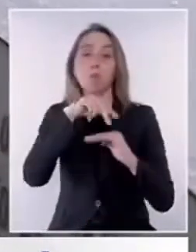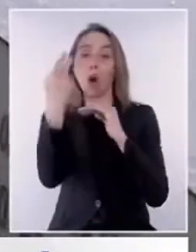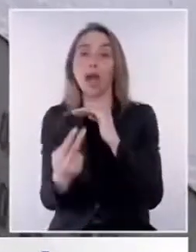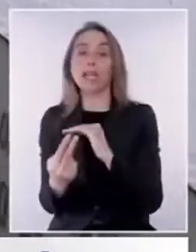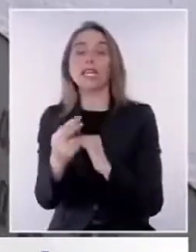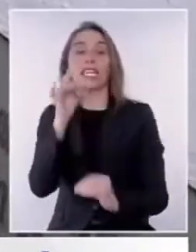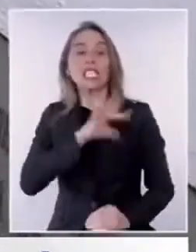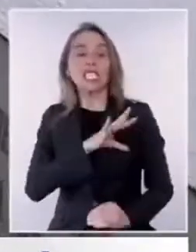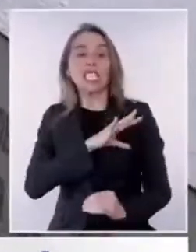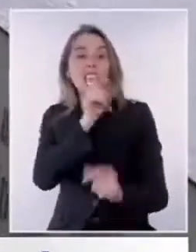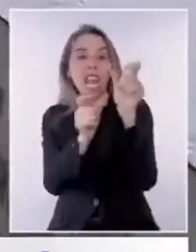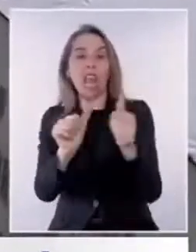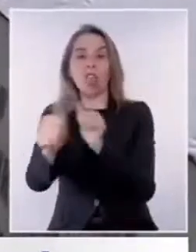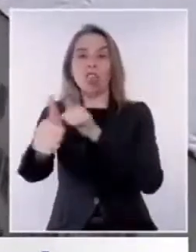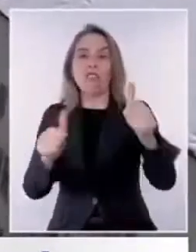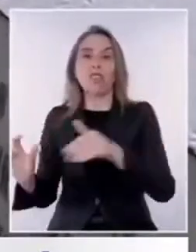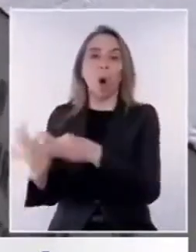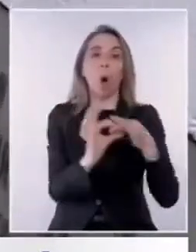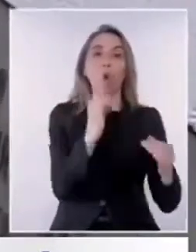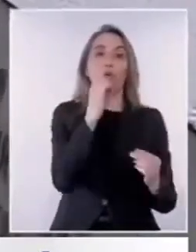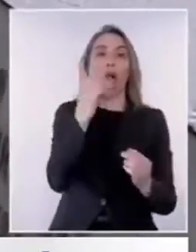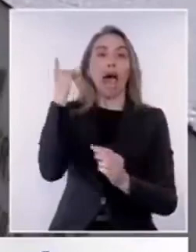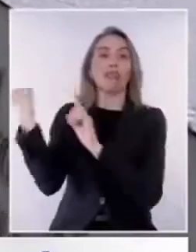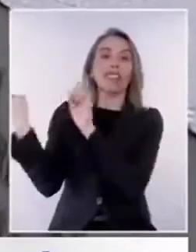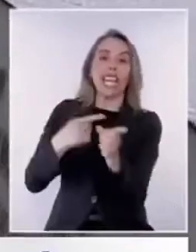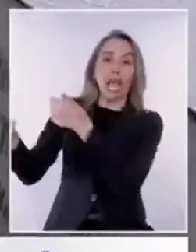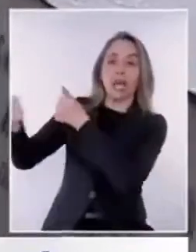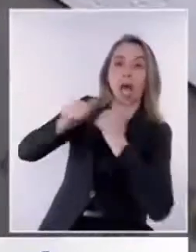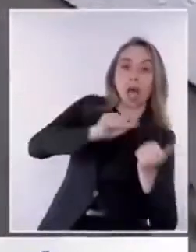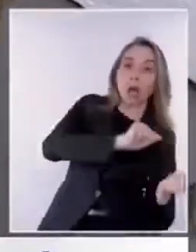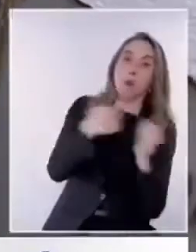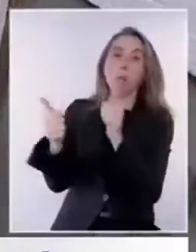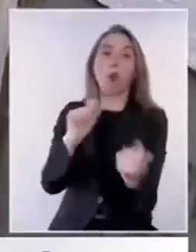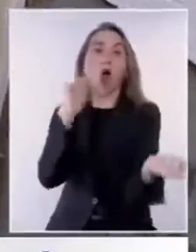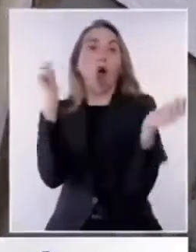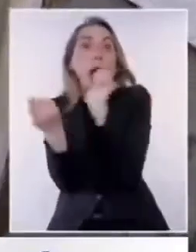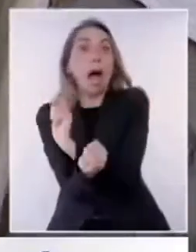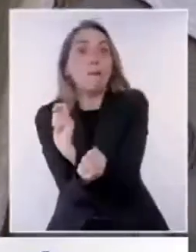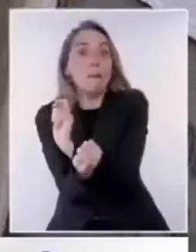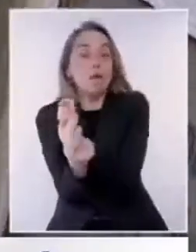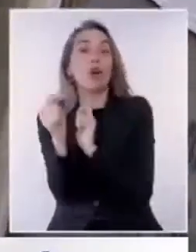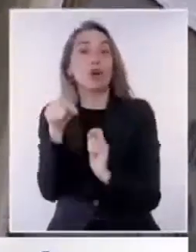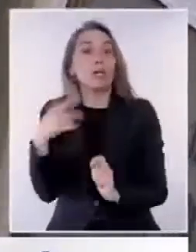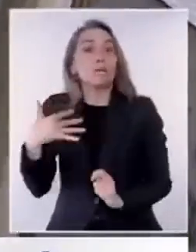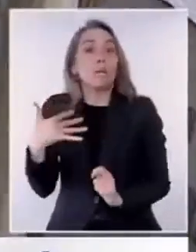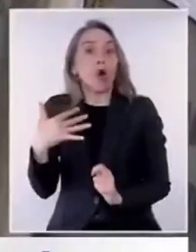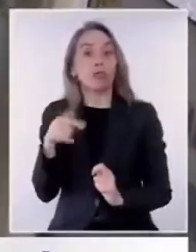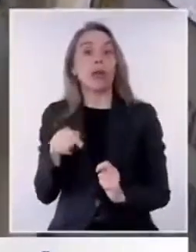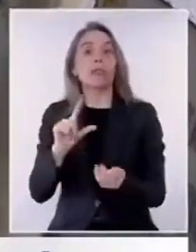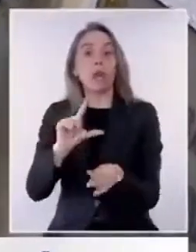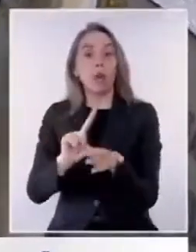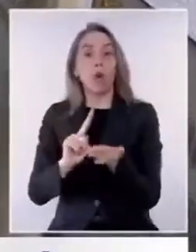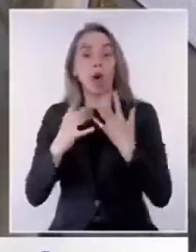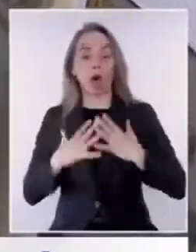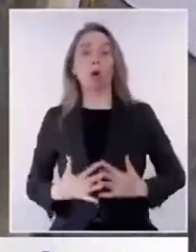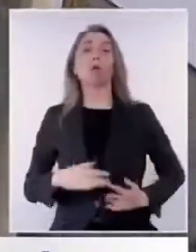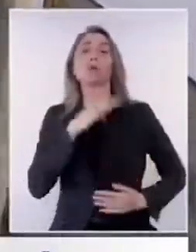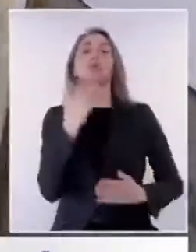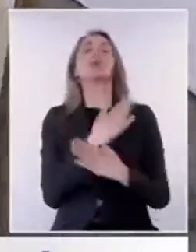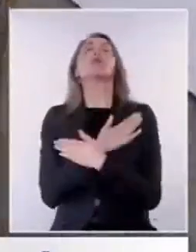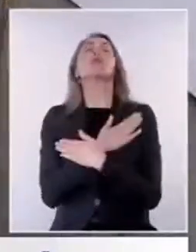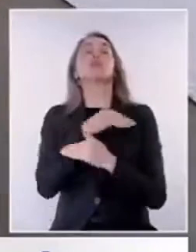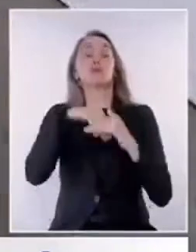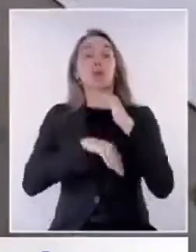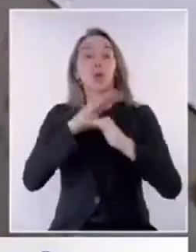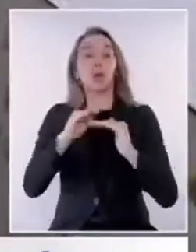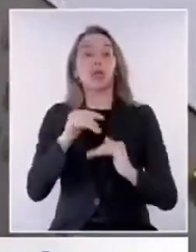sola nación y cambió el curso de la guerra. Así de importante fue este hecho. Este lugar resguarda sus restos y para nosotros también es la